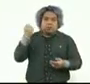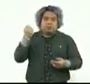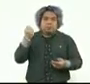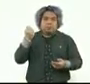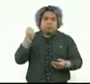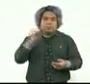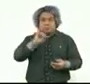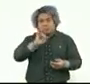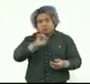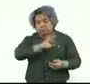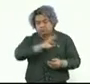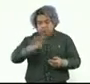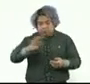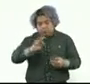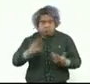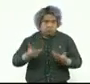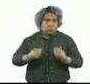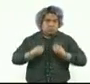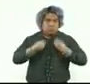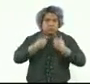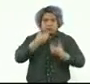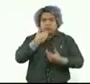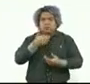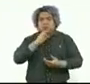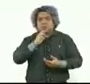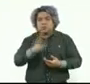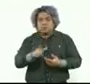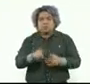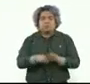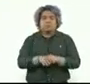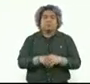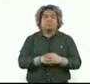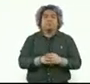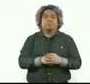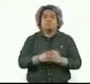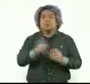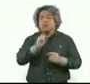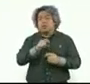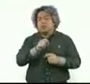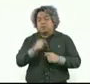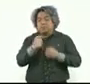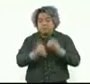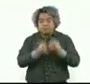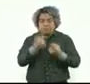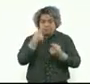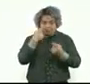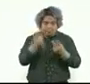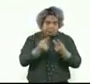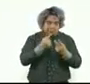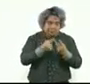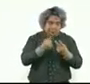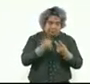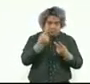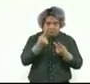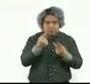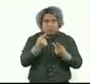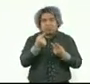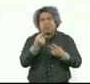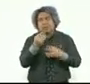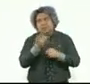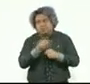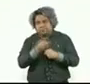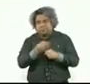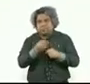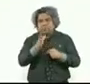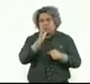teniendo un mejor desenlace probabilísticamente. Y también tenemos una noticia que es muy preliminar para confirmar y que nos gustaría